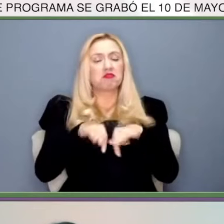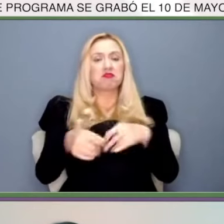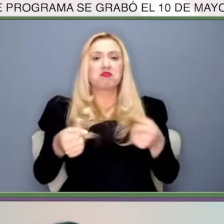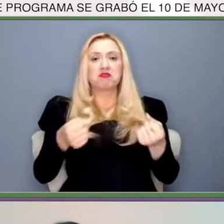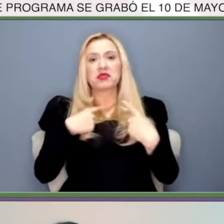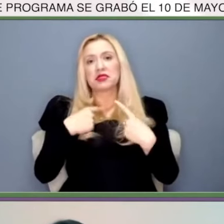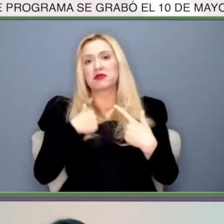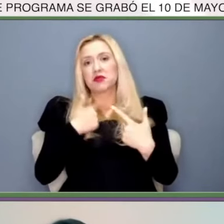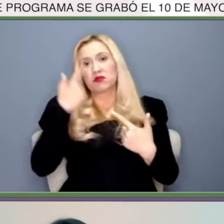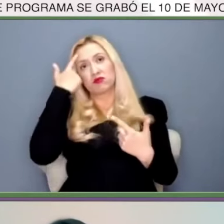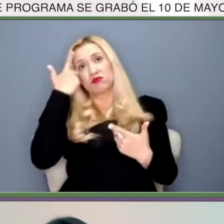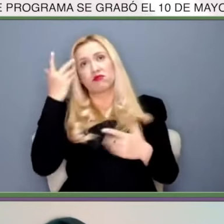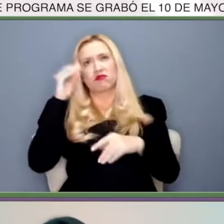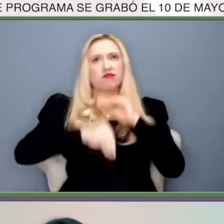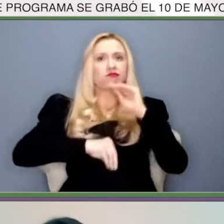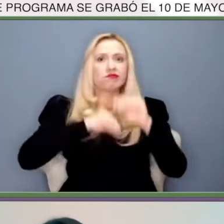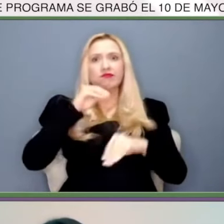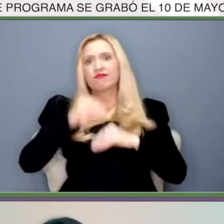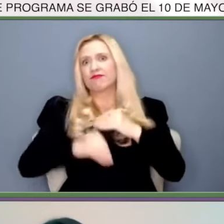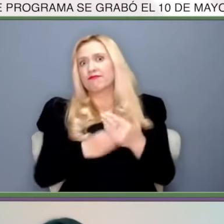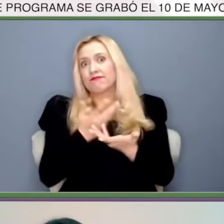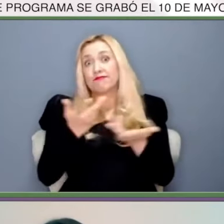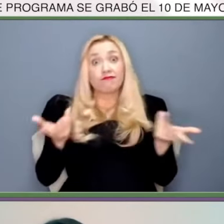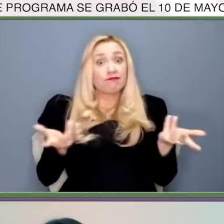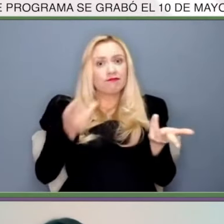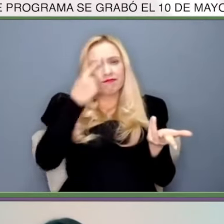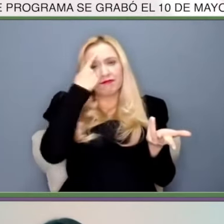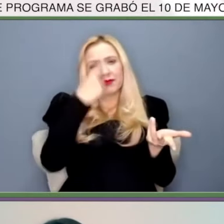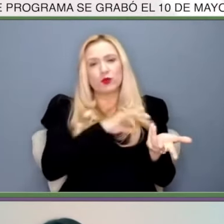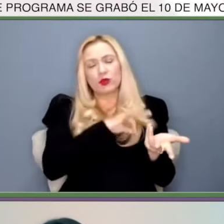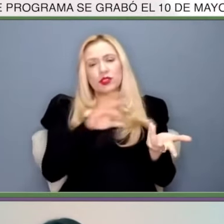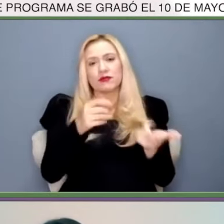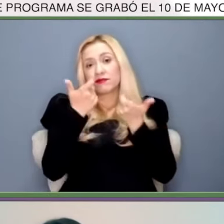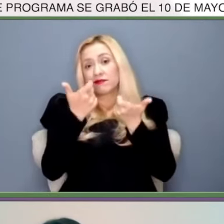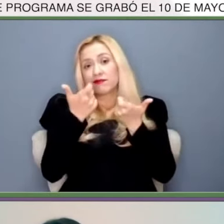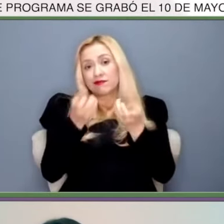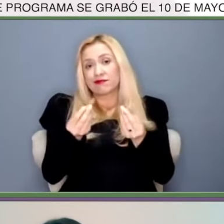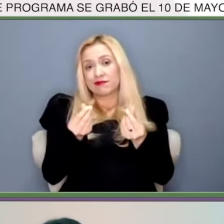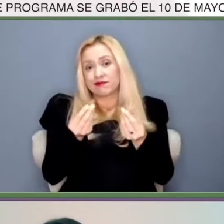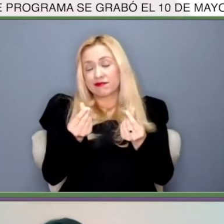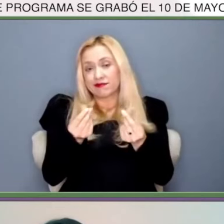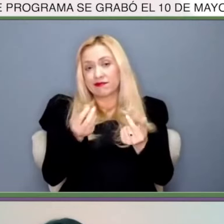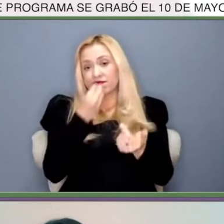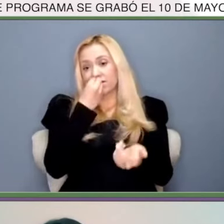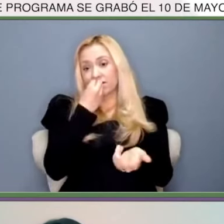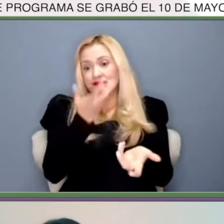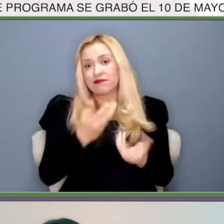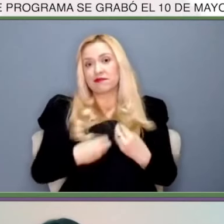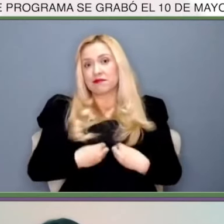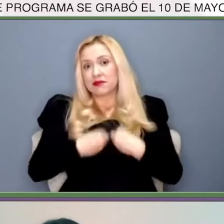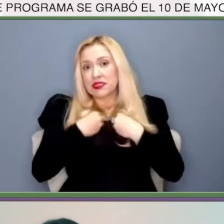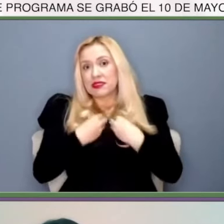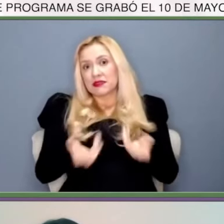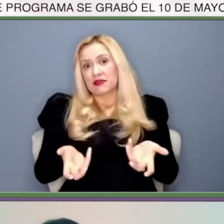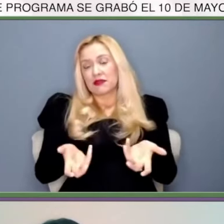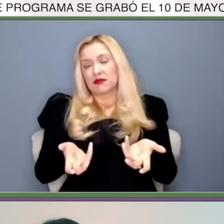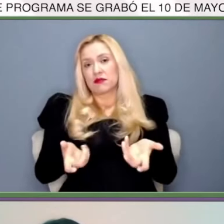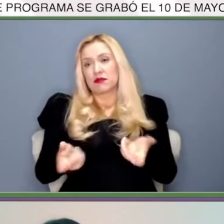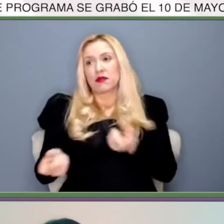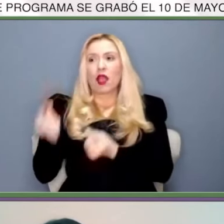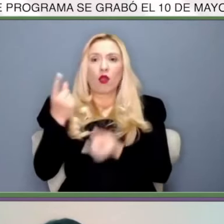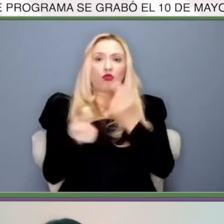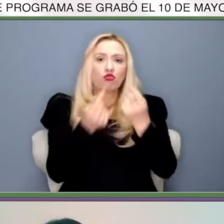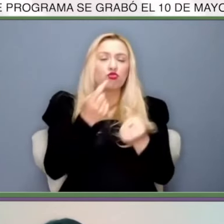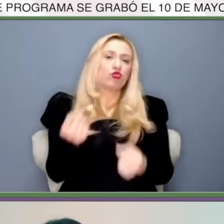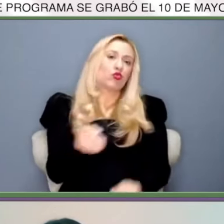muy creativos y creativas para poder buscar un ingreso, ¿no? Algunos con mucho